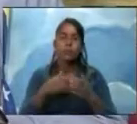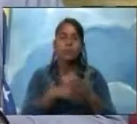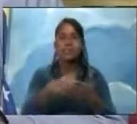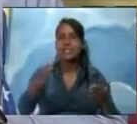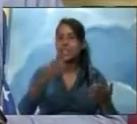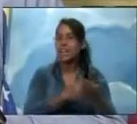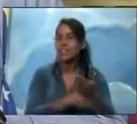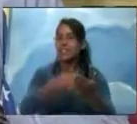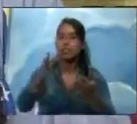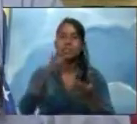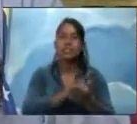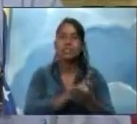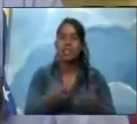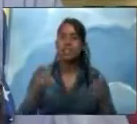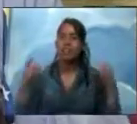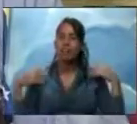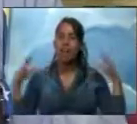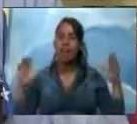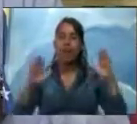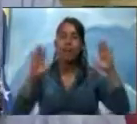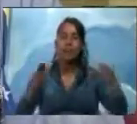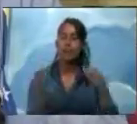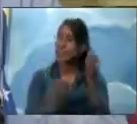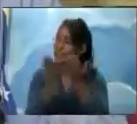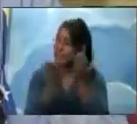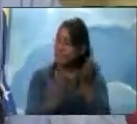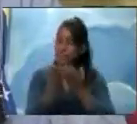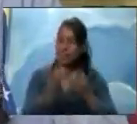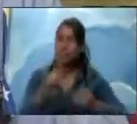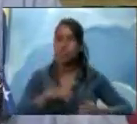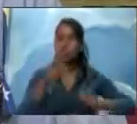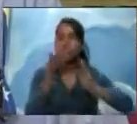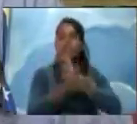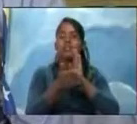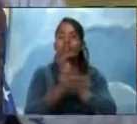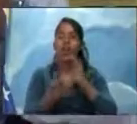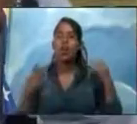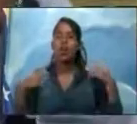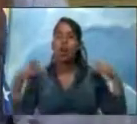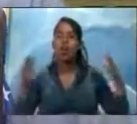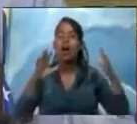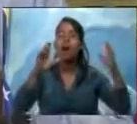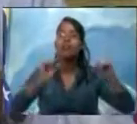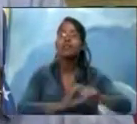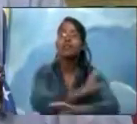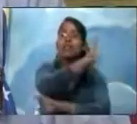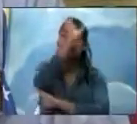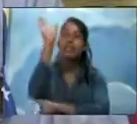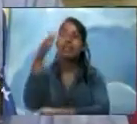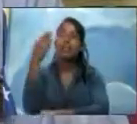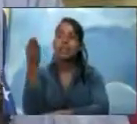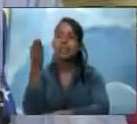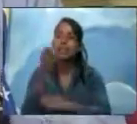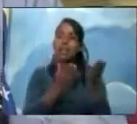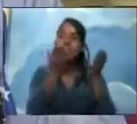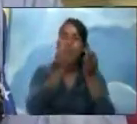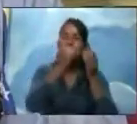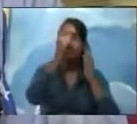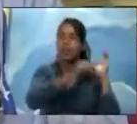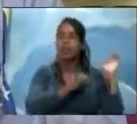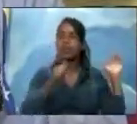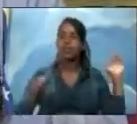de millares que le servían. Esto representa a los ángeles, las huestes celestiales que le sirven al